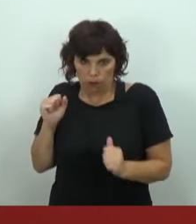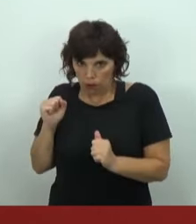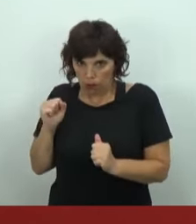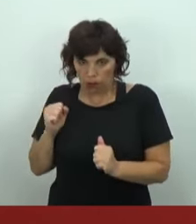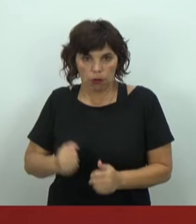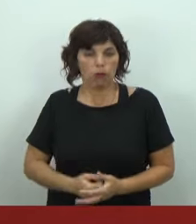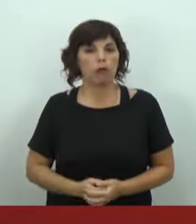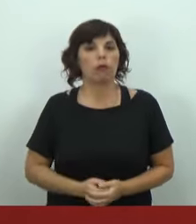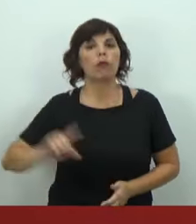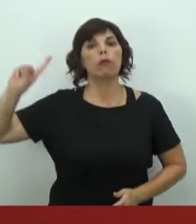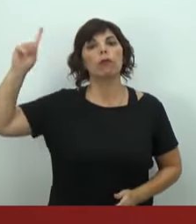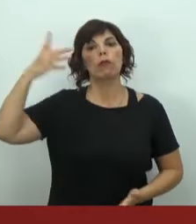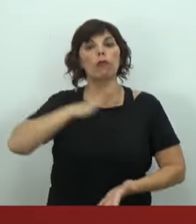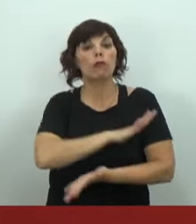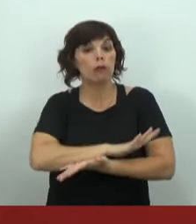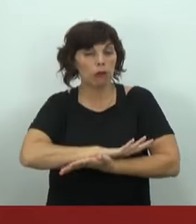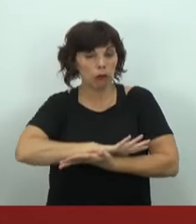Dios, el eterno,